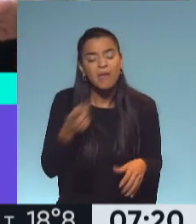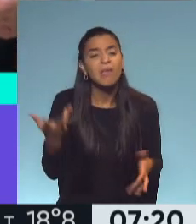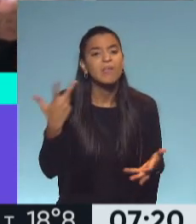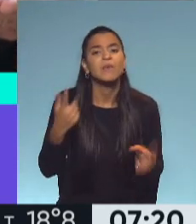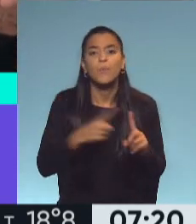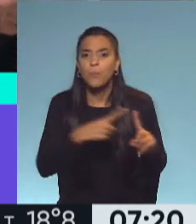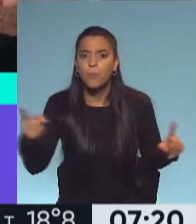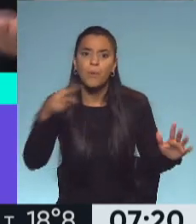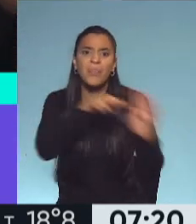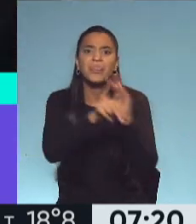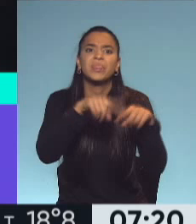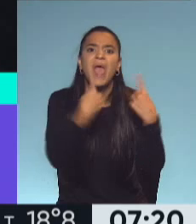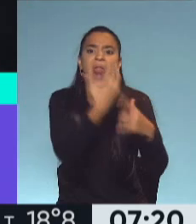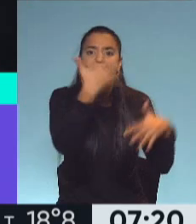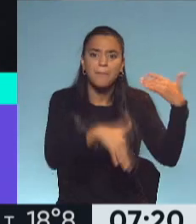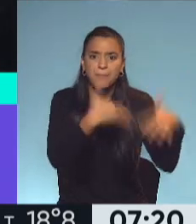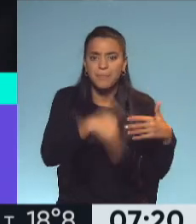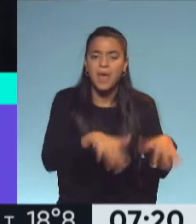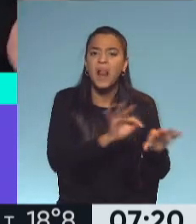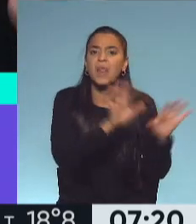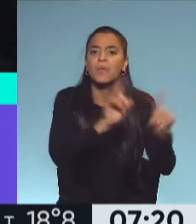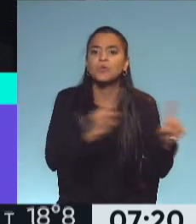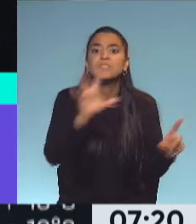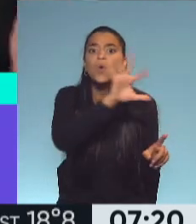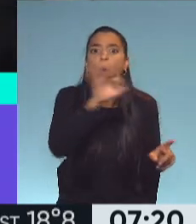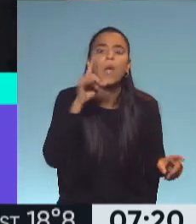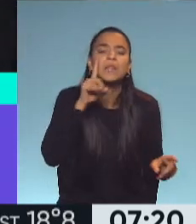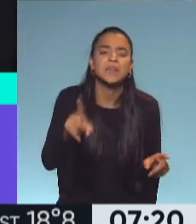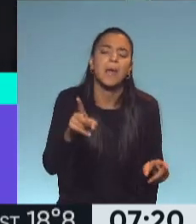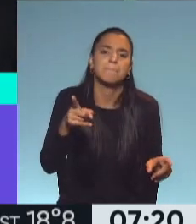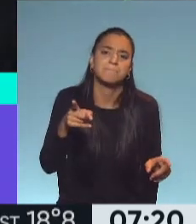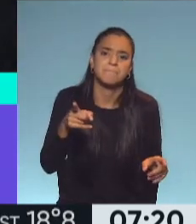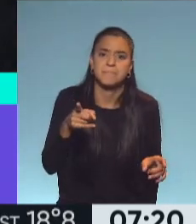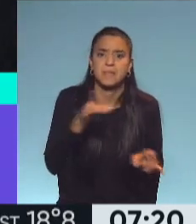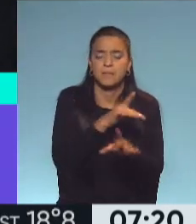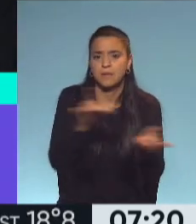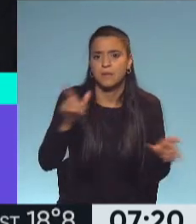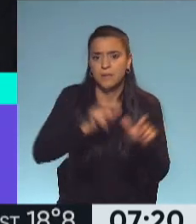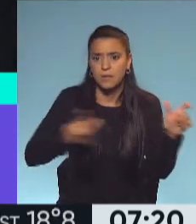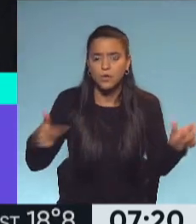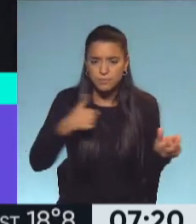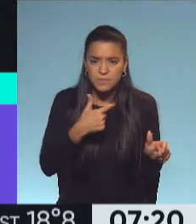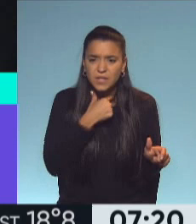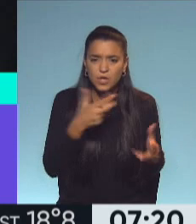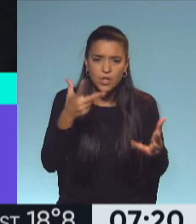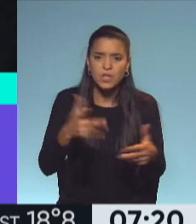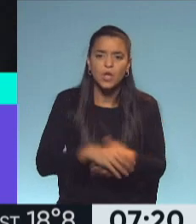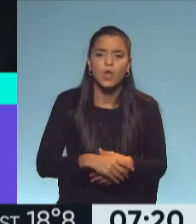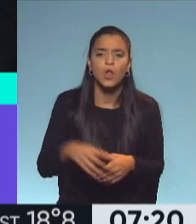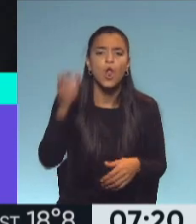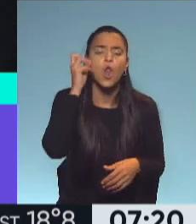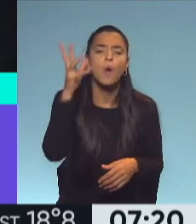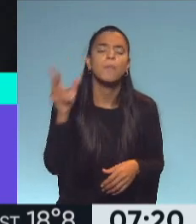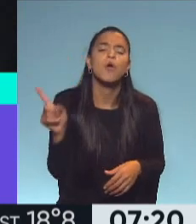más en terapia y no se van a desocupar las cavas. Con 50.000 casos, ¿en qué escenario estamos? No, lo que quería decir es que lo peor que no